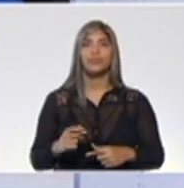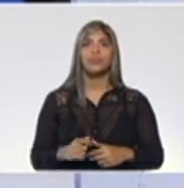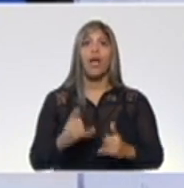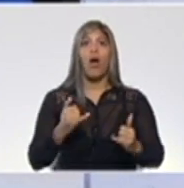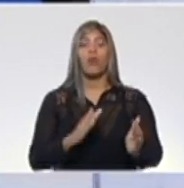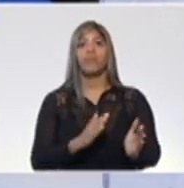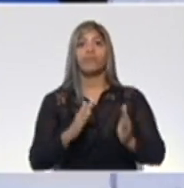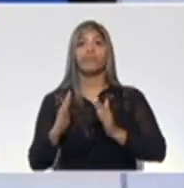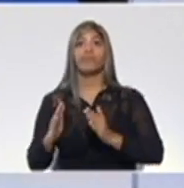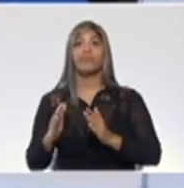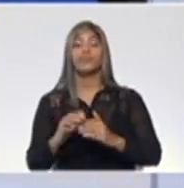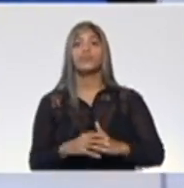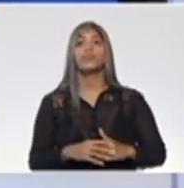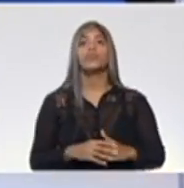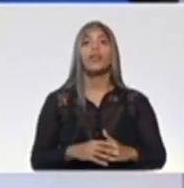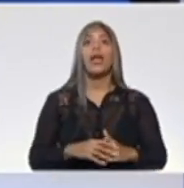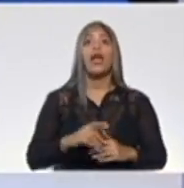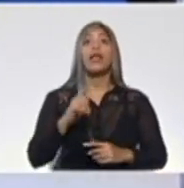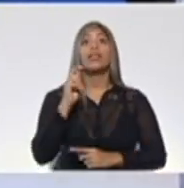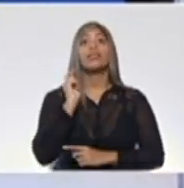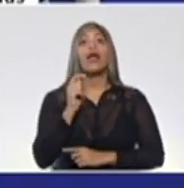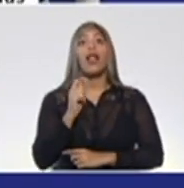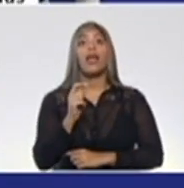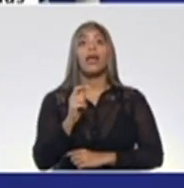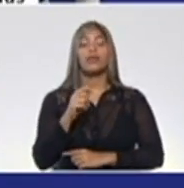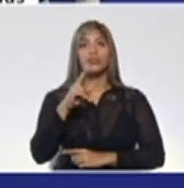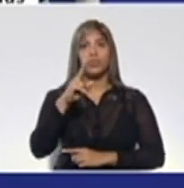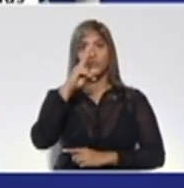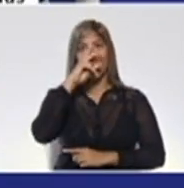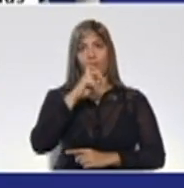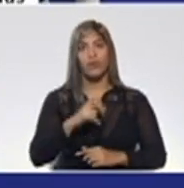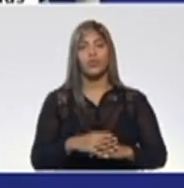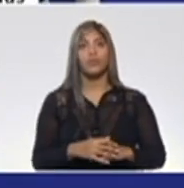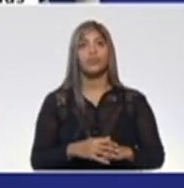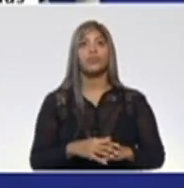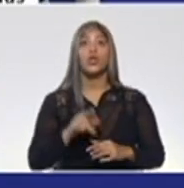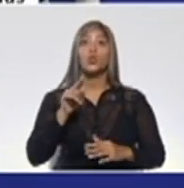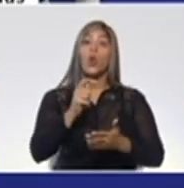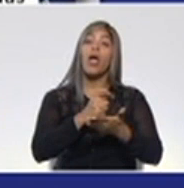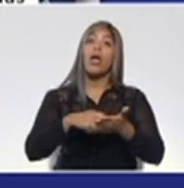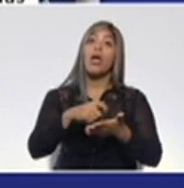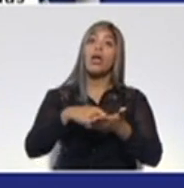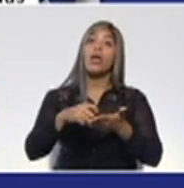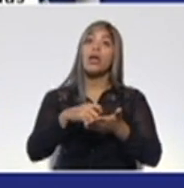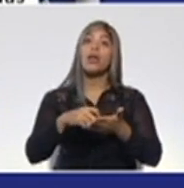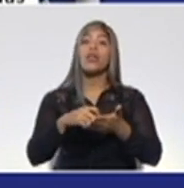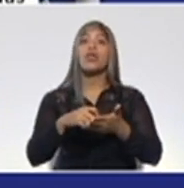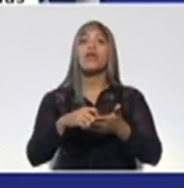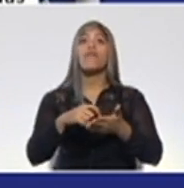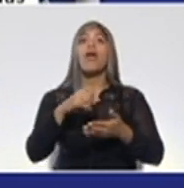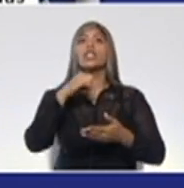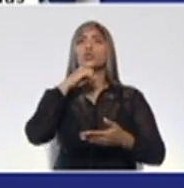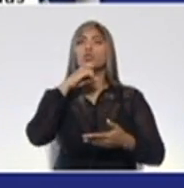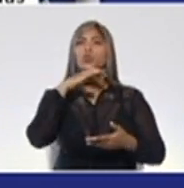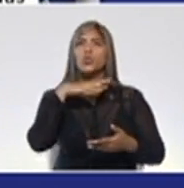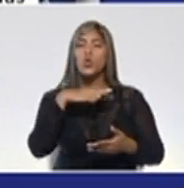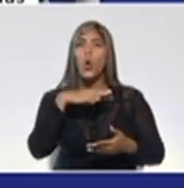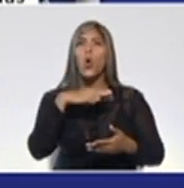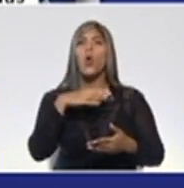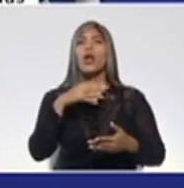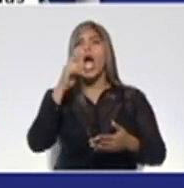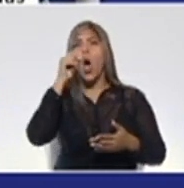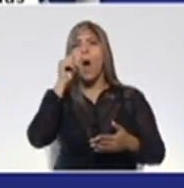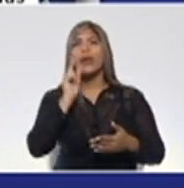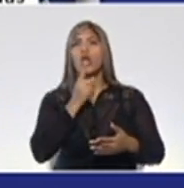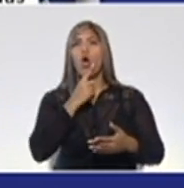Pasemos a las actividades evaluativas para segundo año. Escribe una biografía breve de René